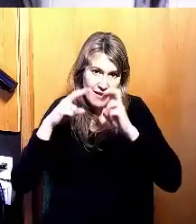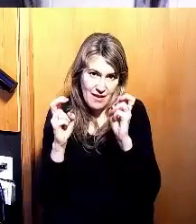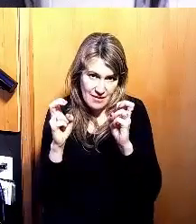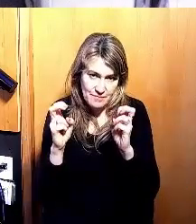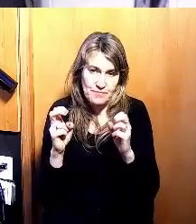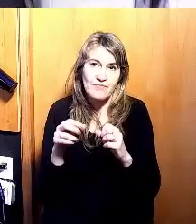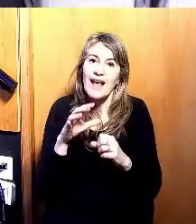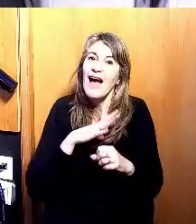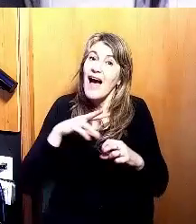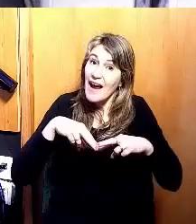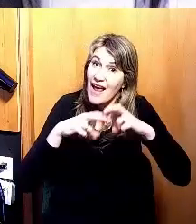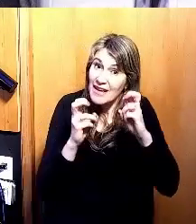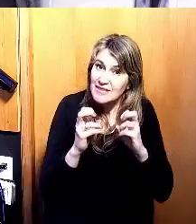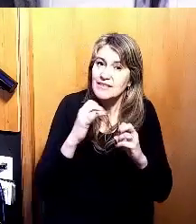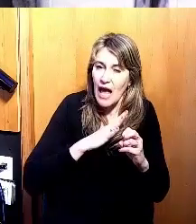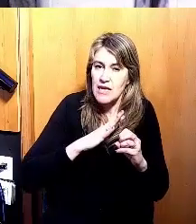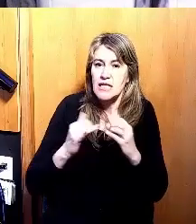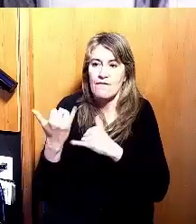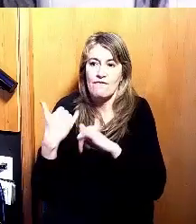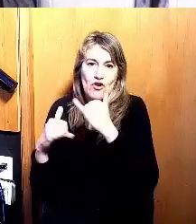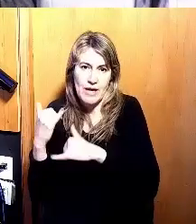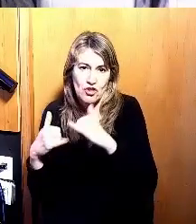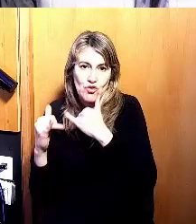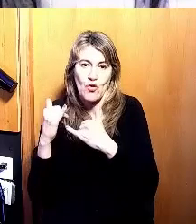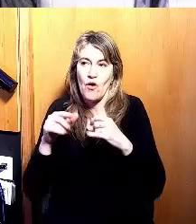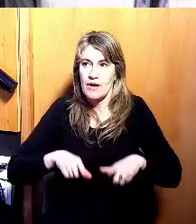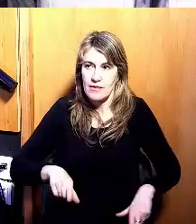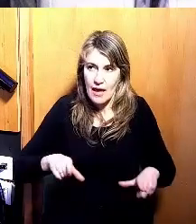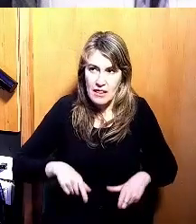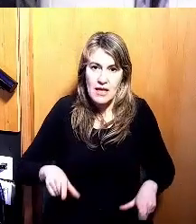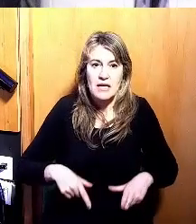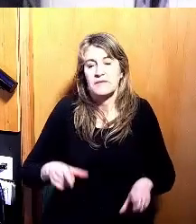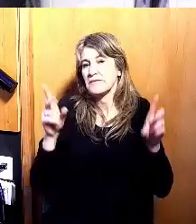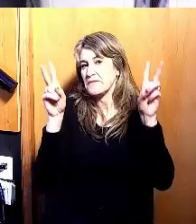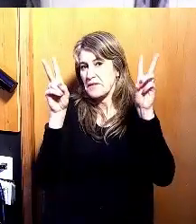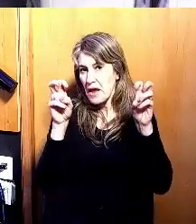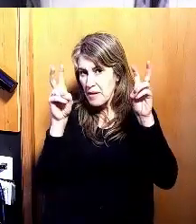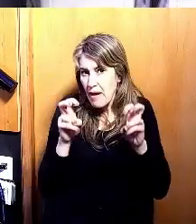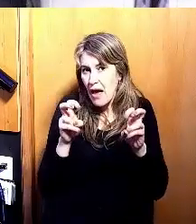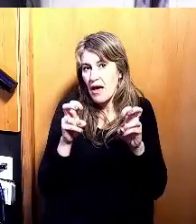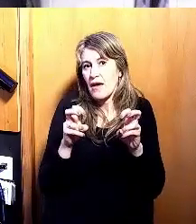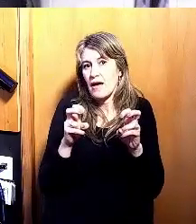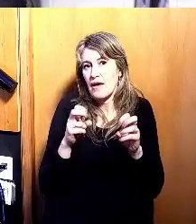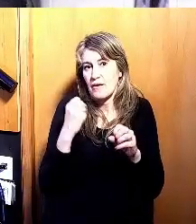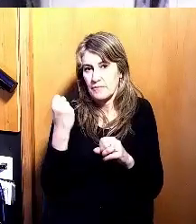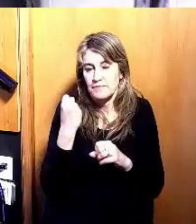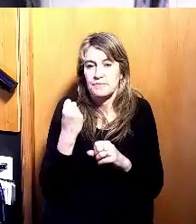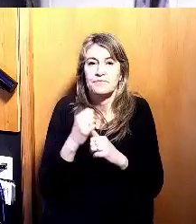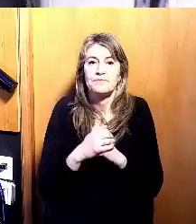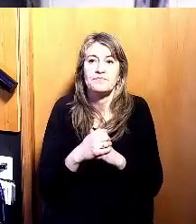cruza información de toda la Intendencia, tenemos muchos niveles de información de distintas temáticas que